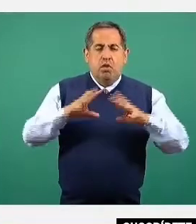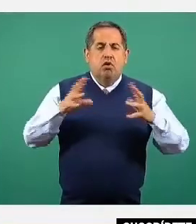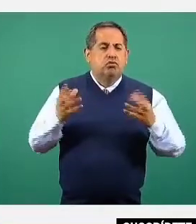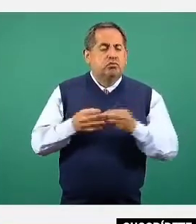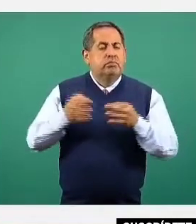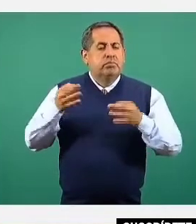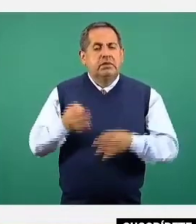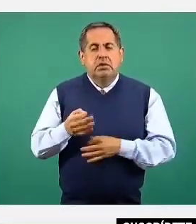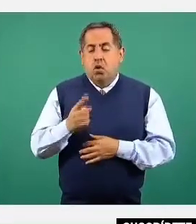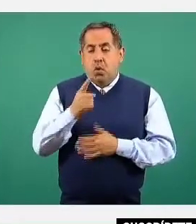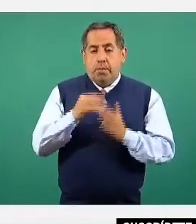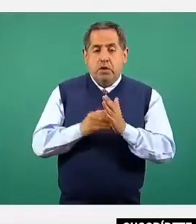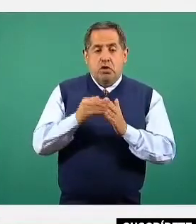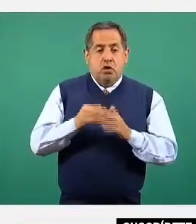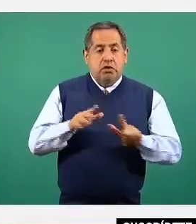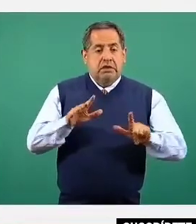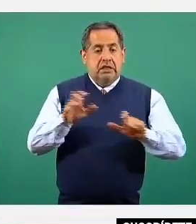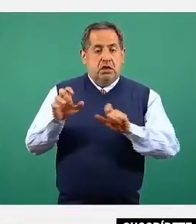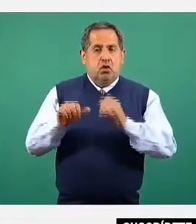confirmados